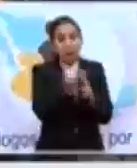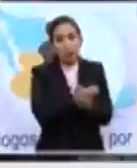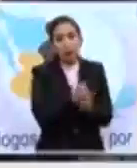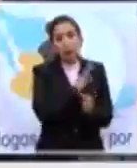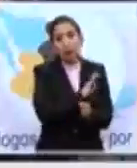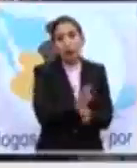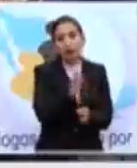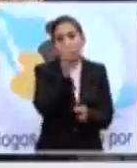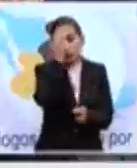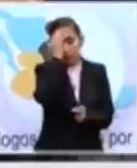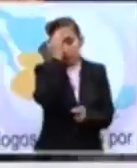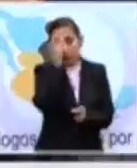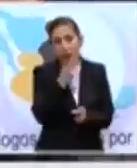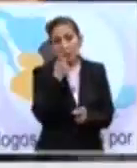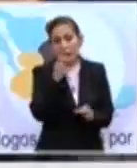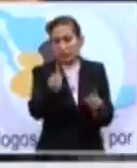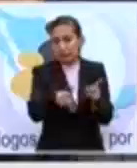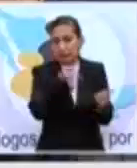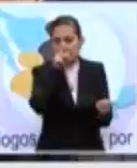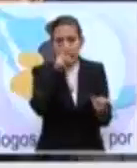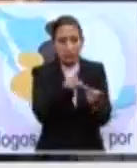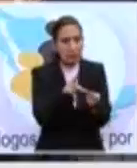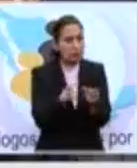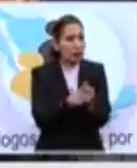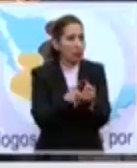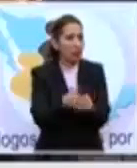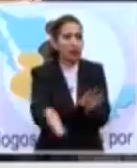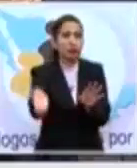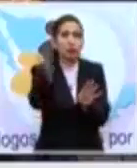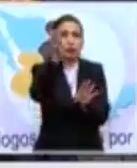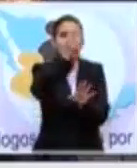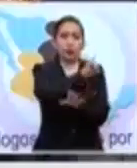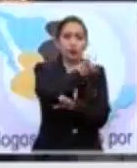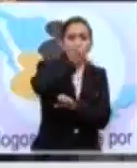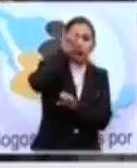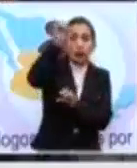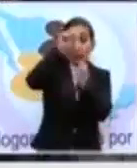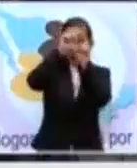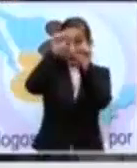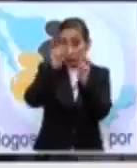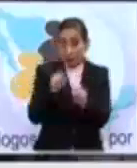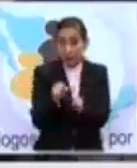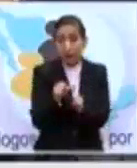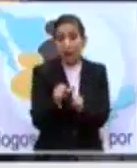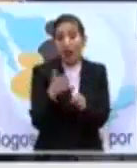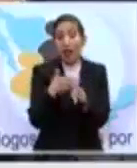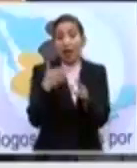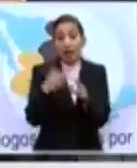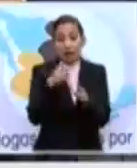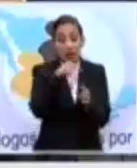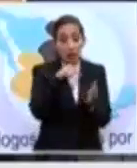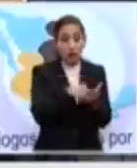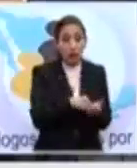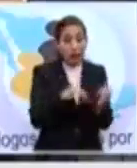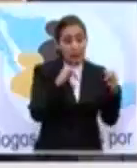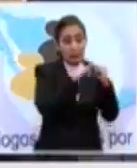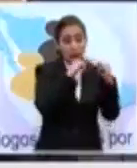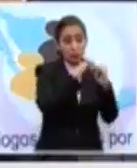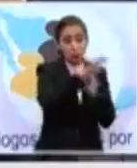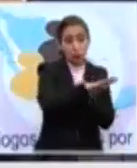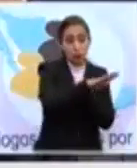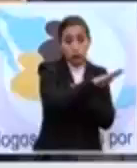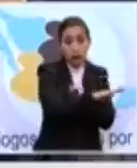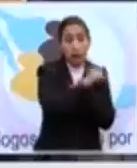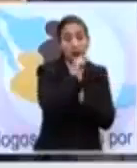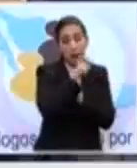puedo conocer y hablar perfectamente desde el lugar más lejano de una sierra hasta el lugar más de un instituto. Y para mí